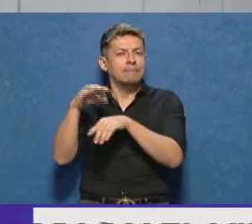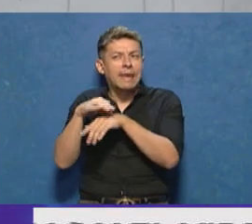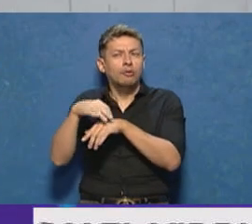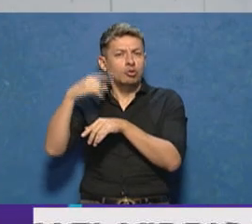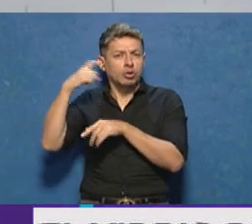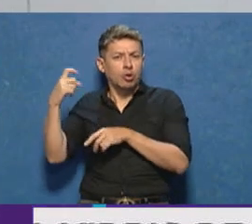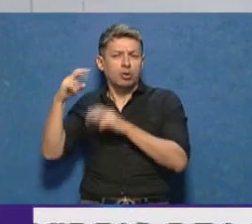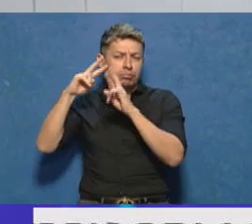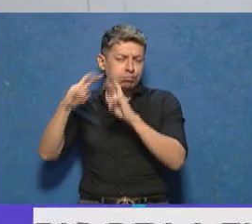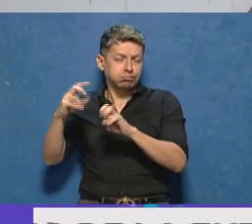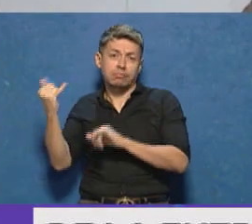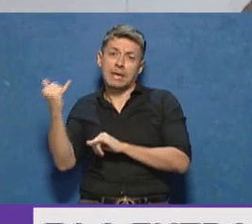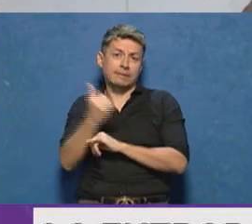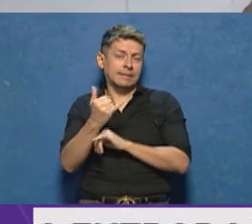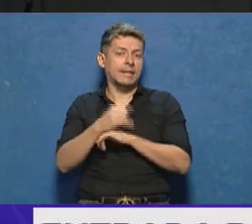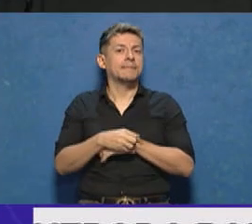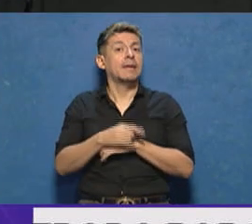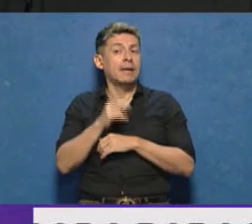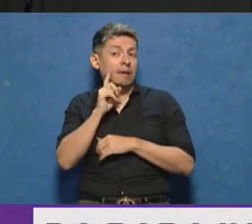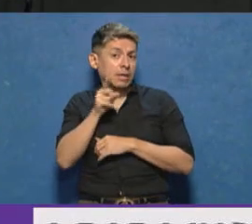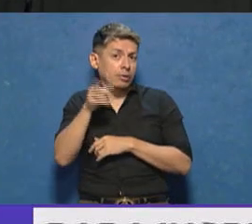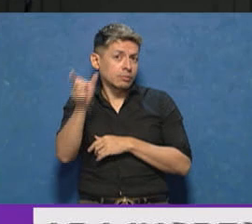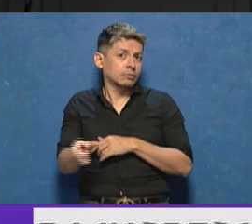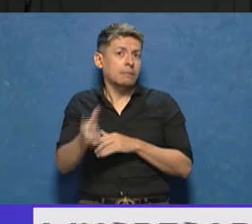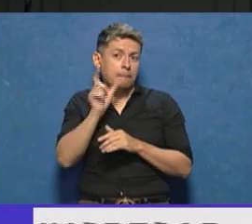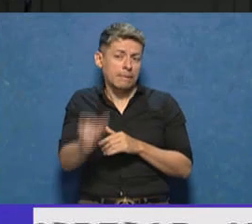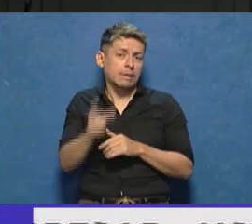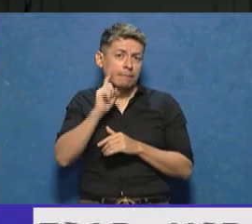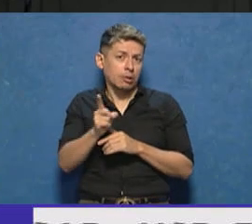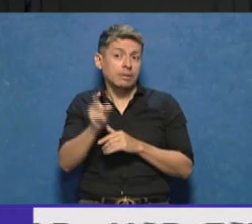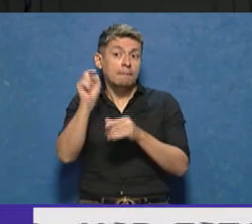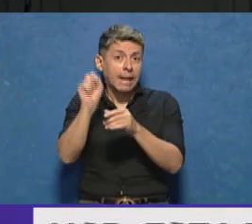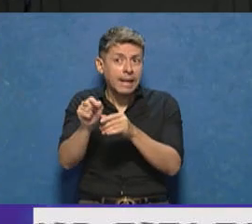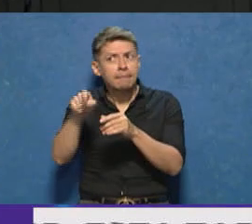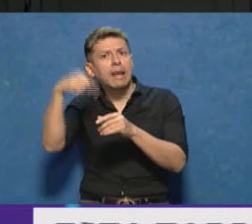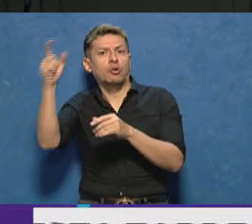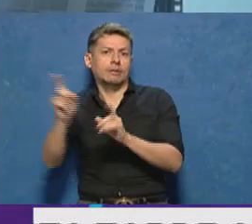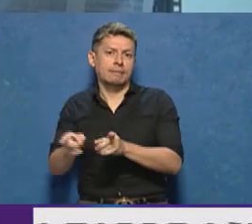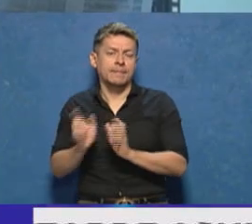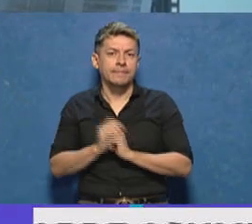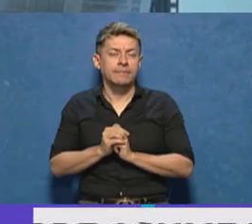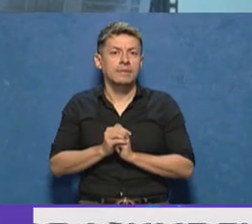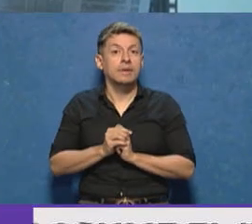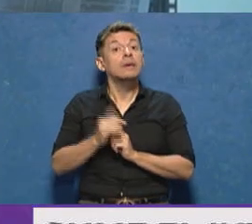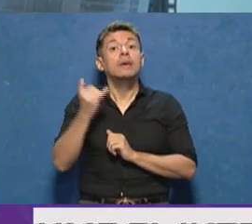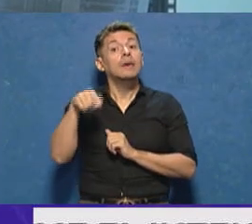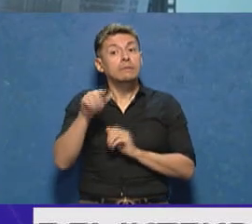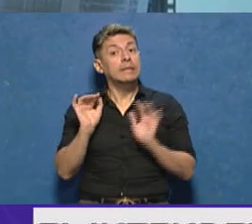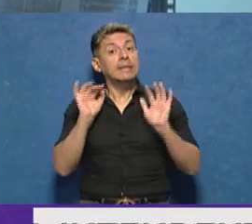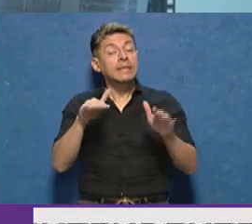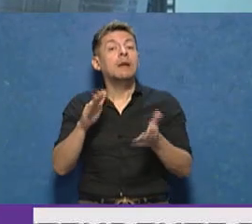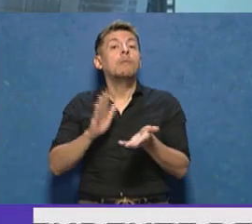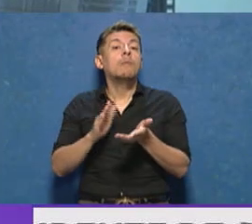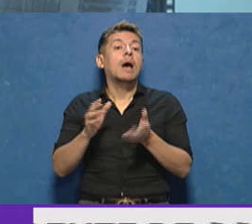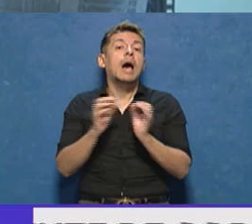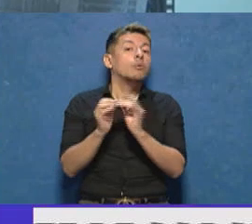y para terceros, según lo que dice en los expedientes. Ellos han ido, van a esta audiencia con dos pruebas